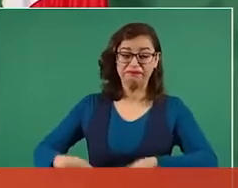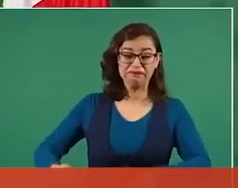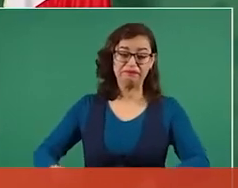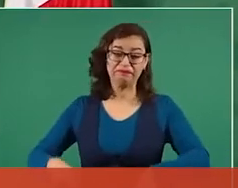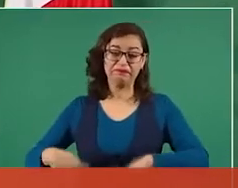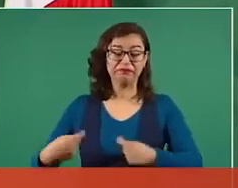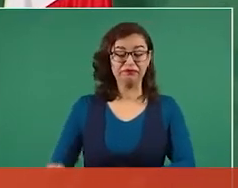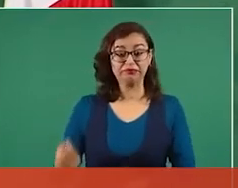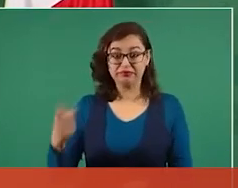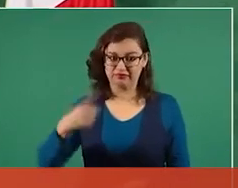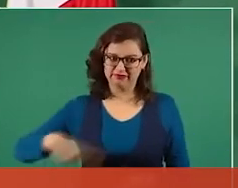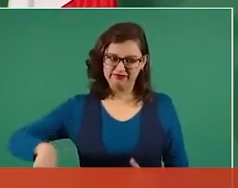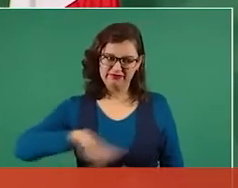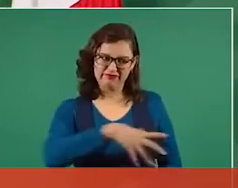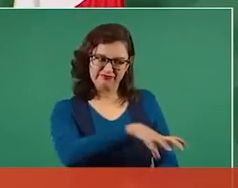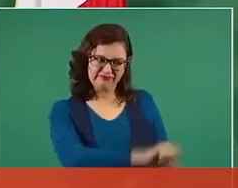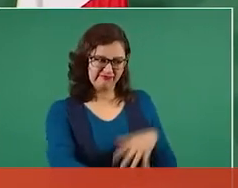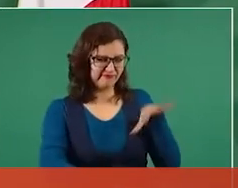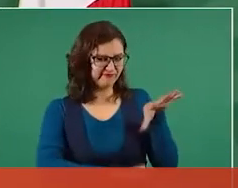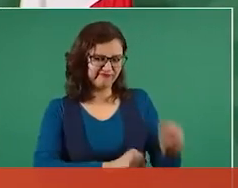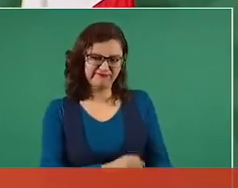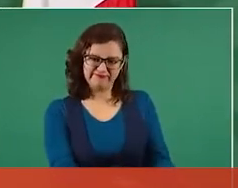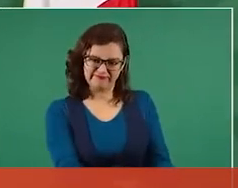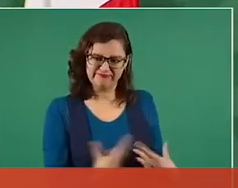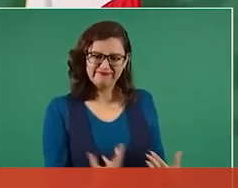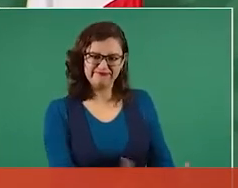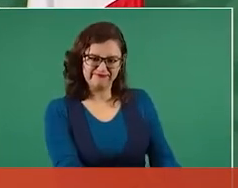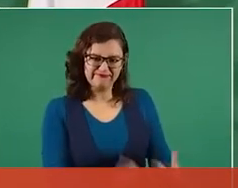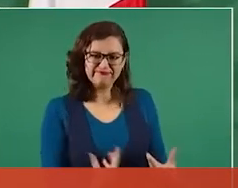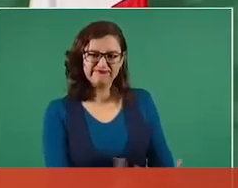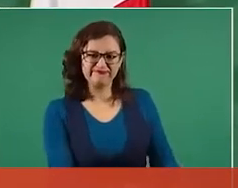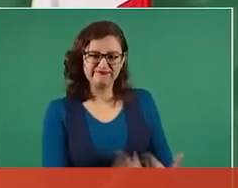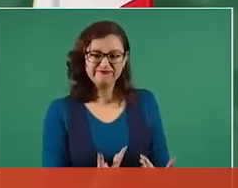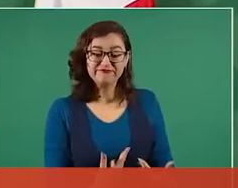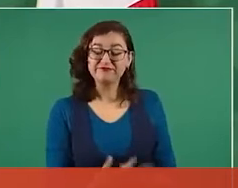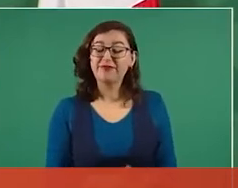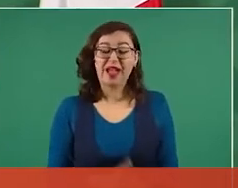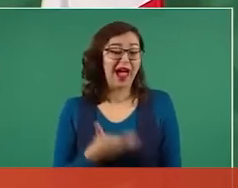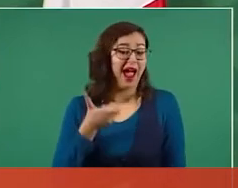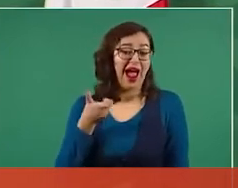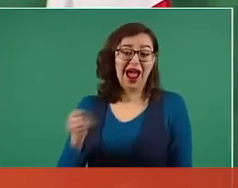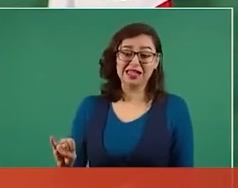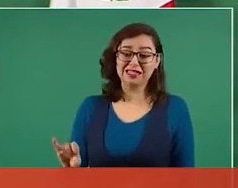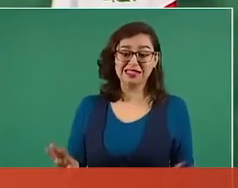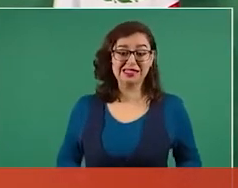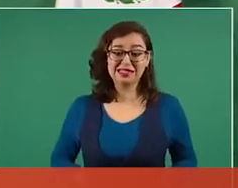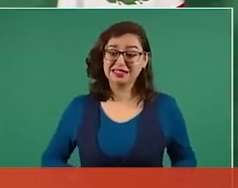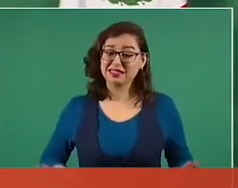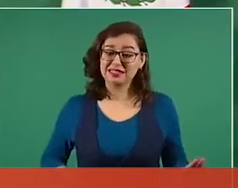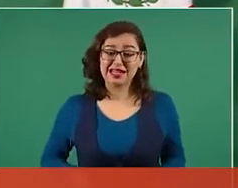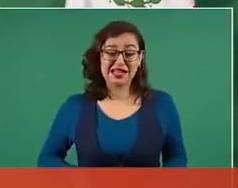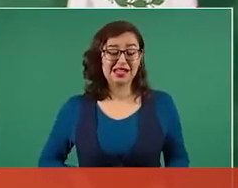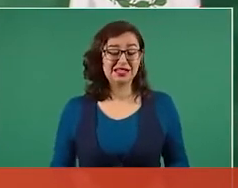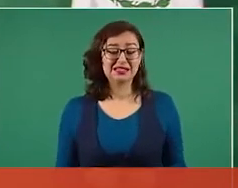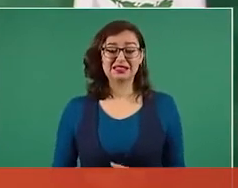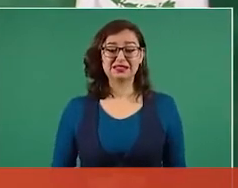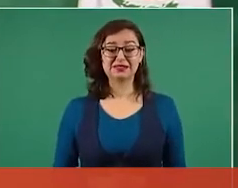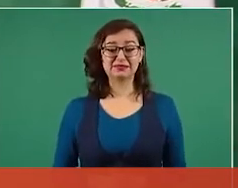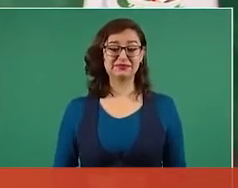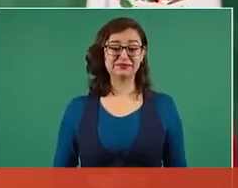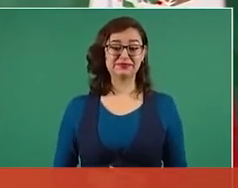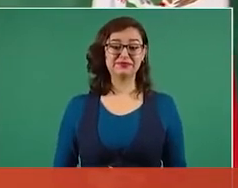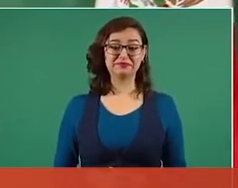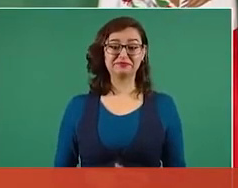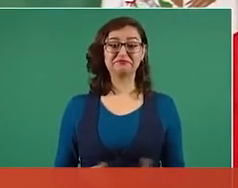Veían a México como tierra de conquista. Habían empresas favoritas de